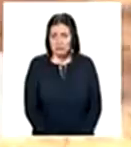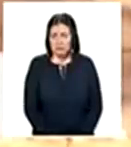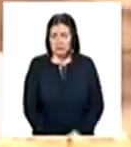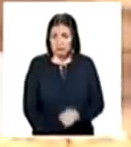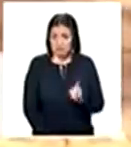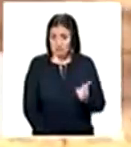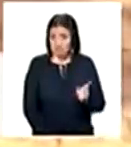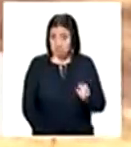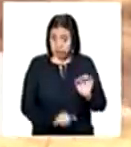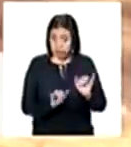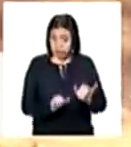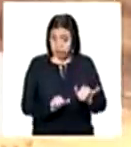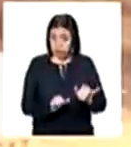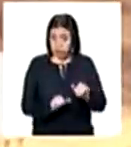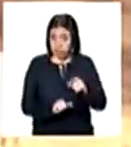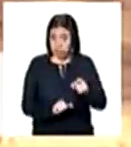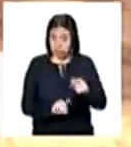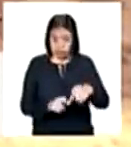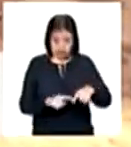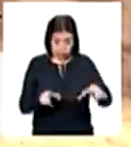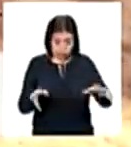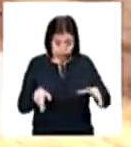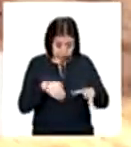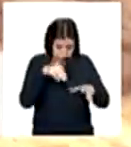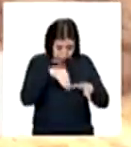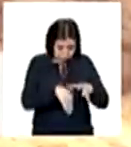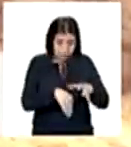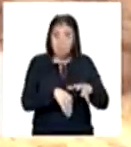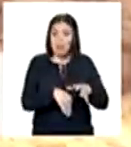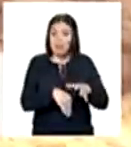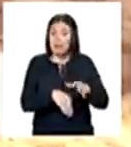Puede permanecer así por más de media hora.